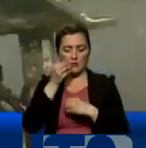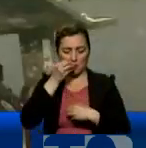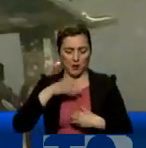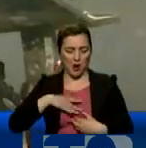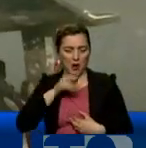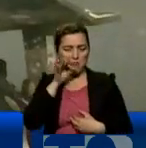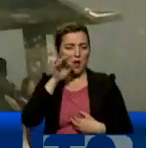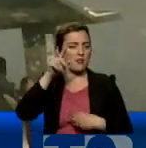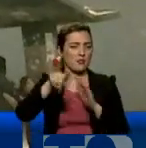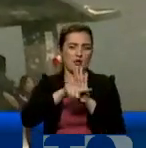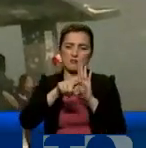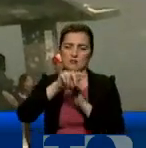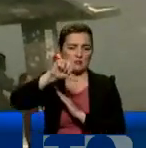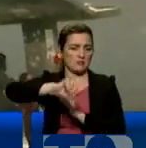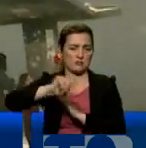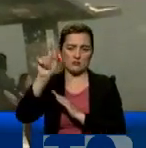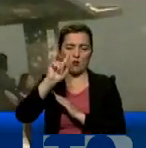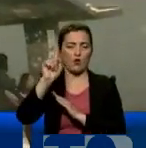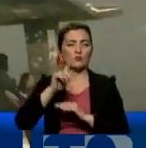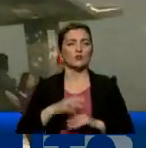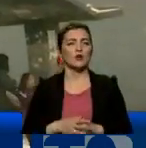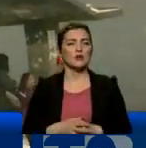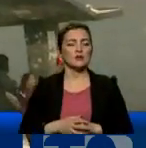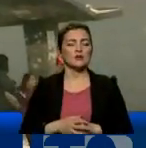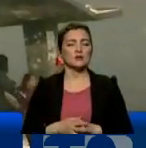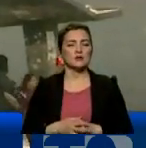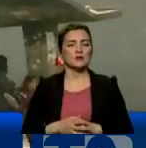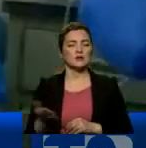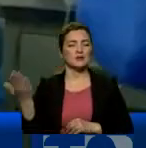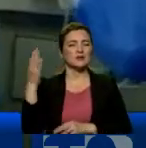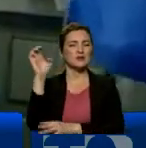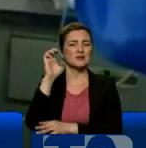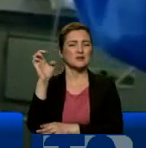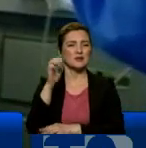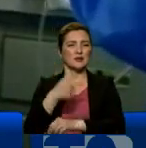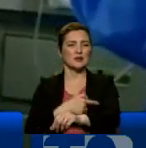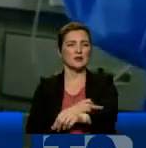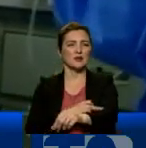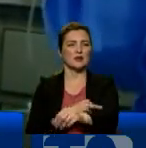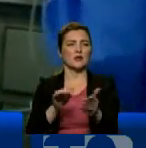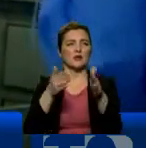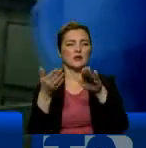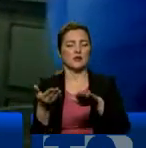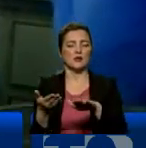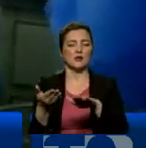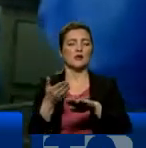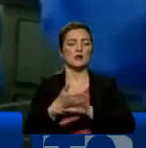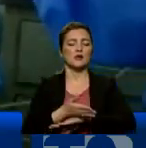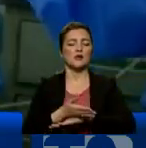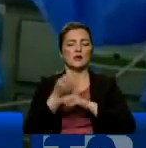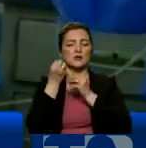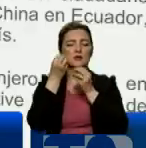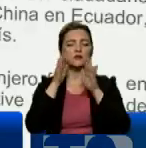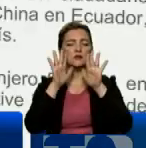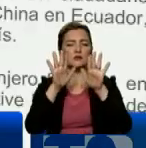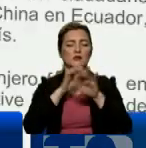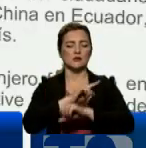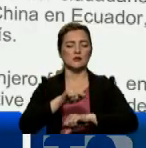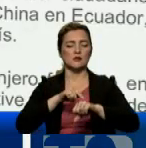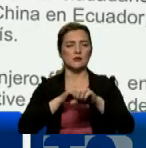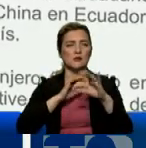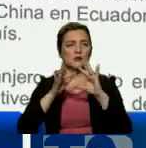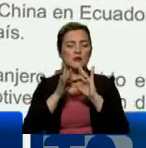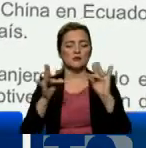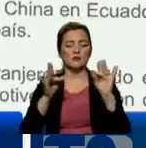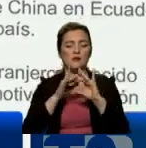la casa de salud donde estaba ingresado desde enero pasado. Así lo informó 10 horas después de lo ocurrido mediante